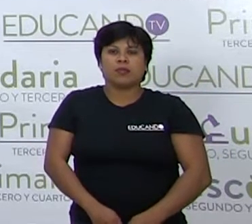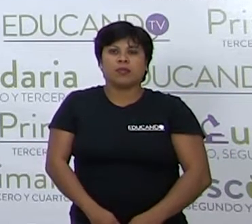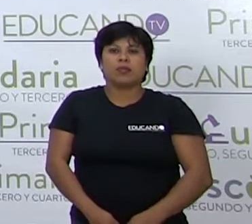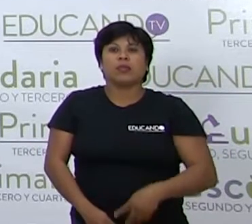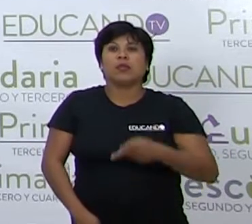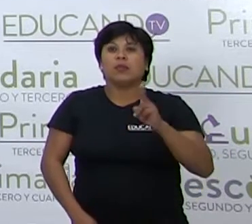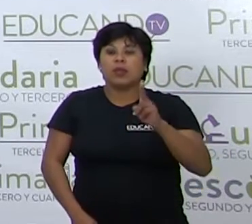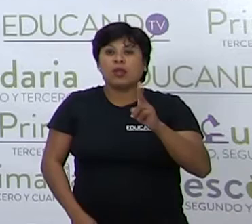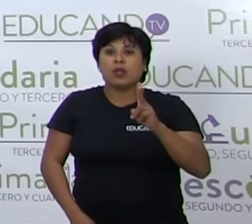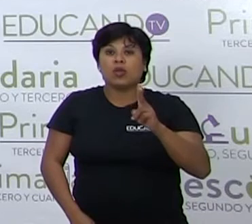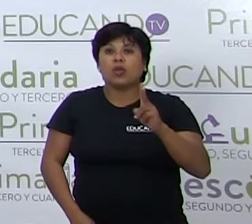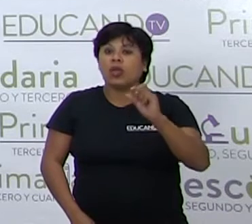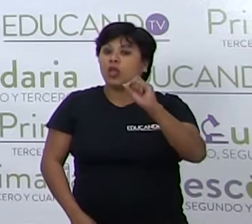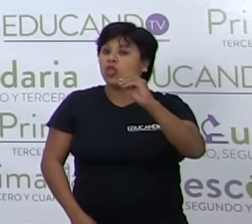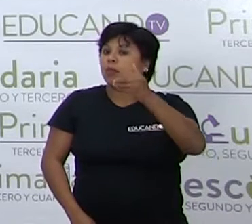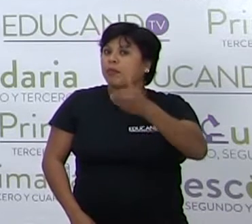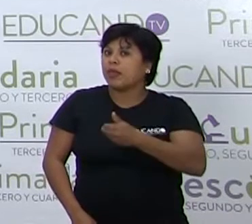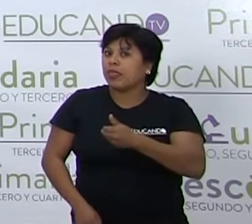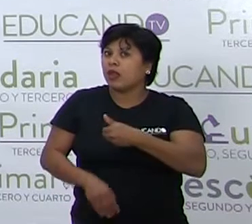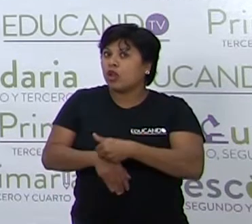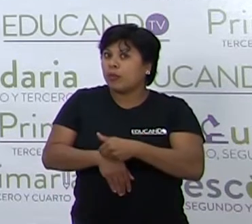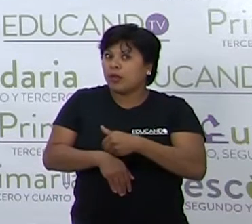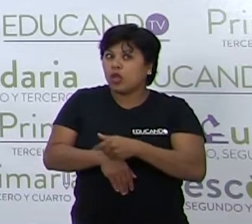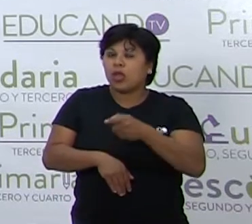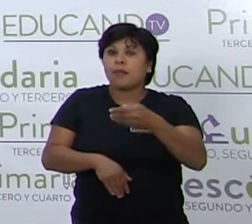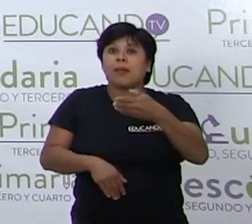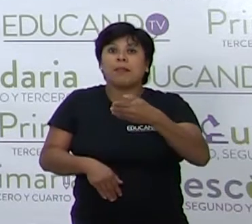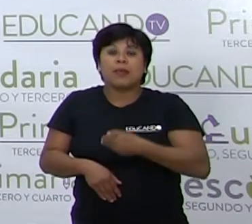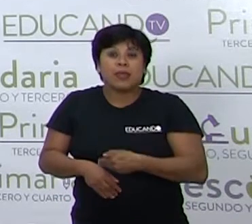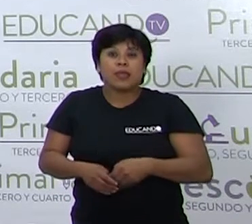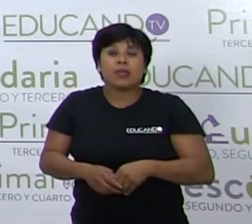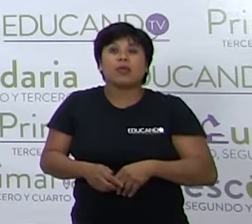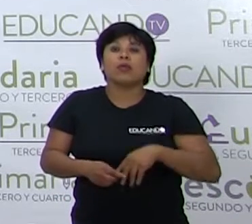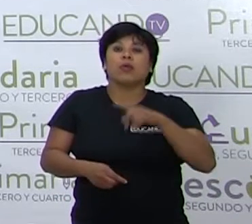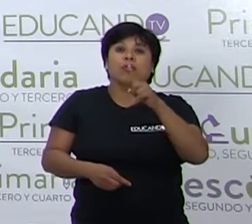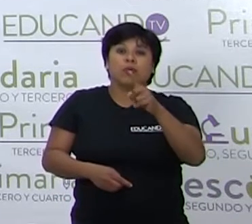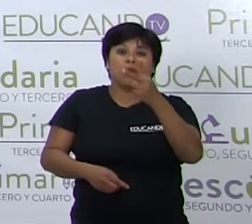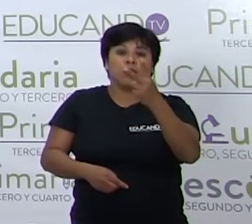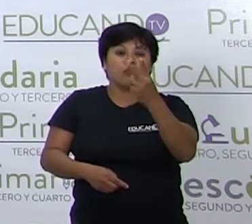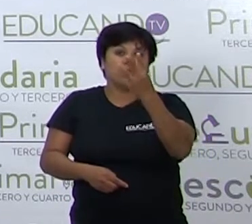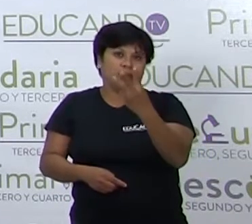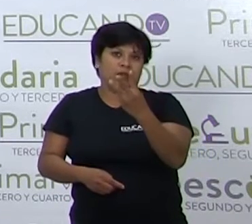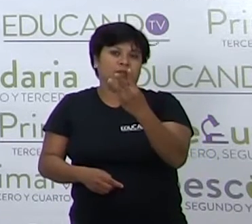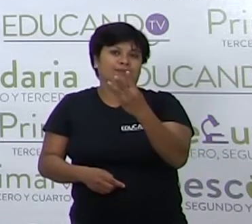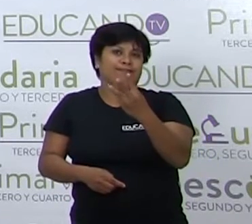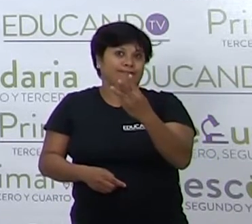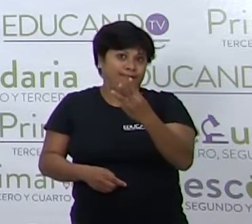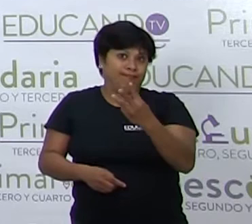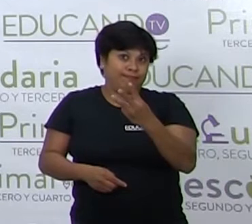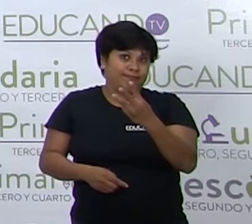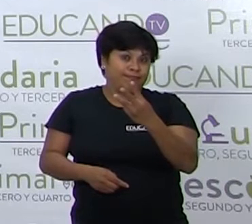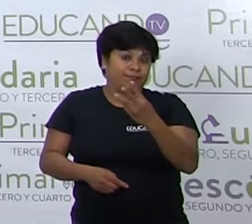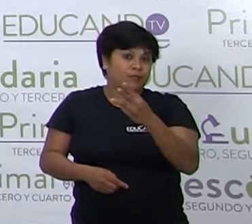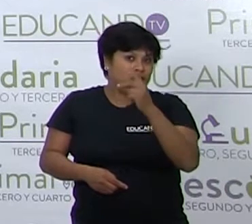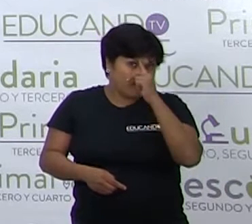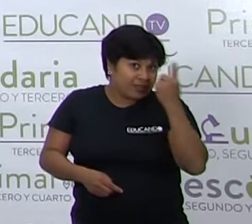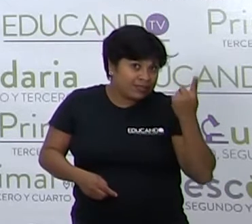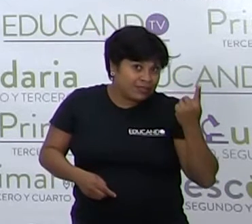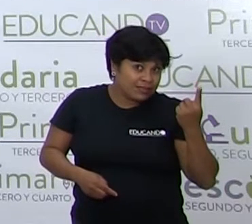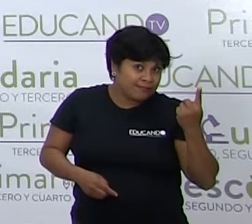Pero aquí ya no me piden un número, me piden 1, 2 y 3. ¿Está